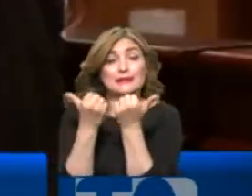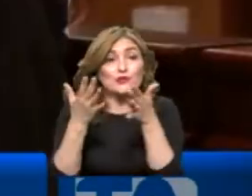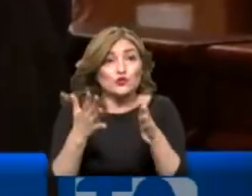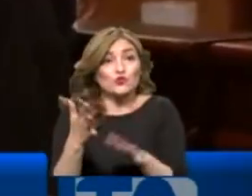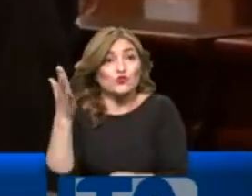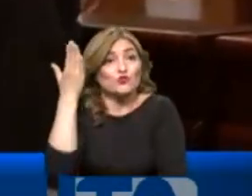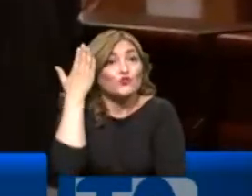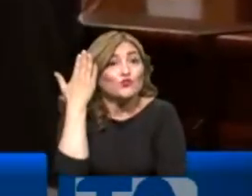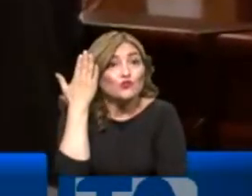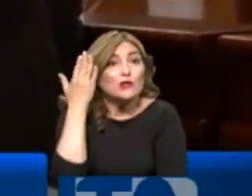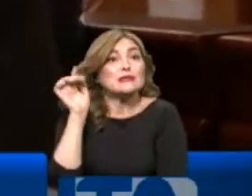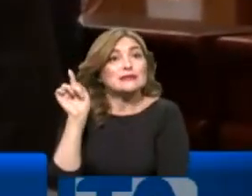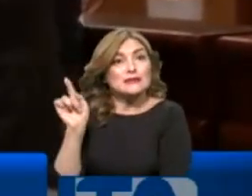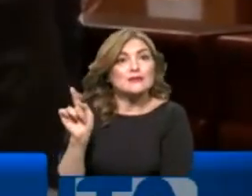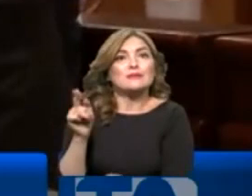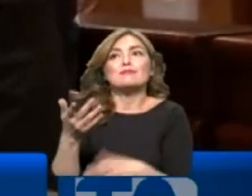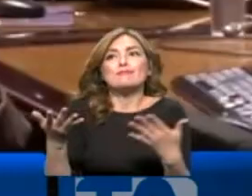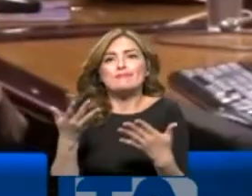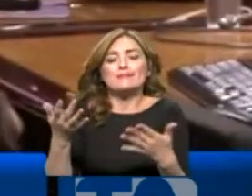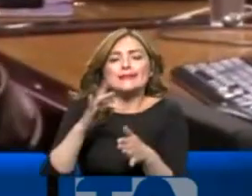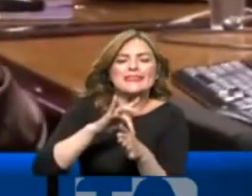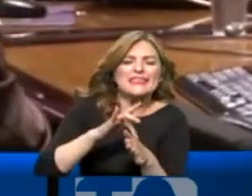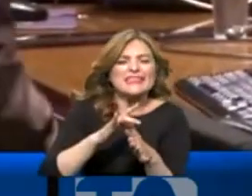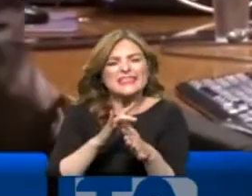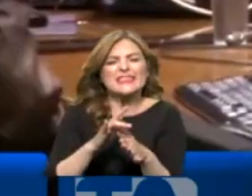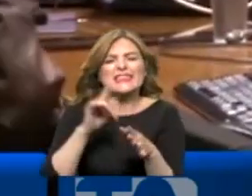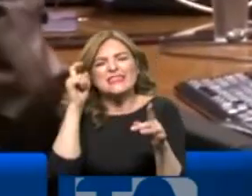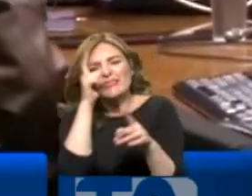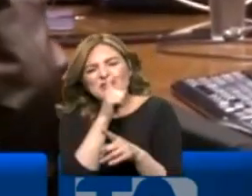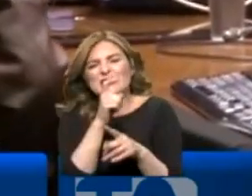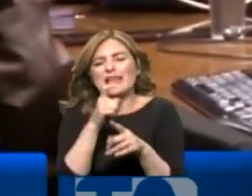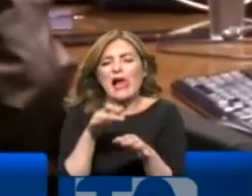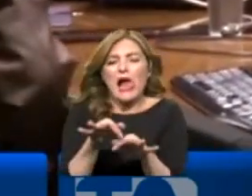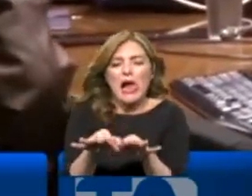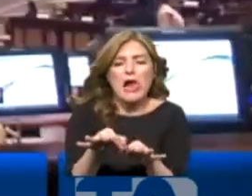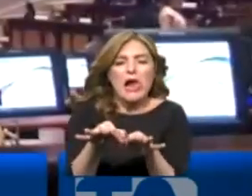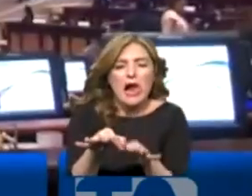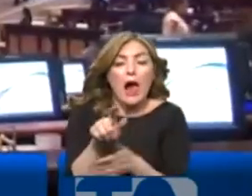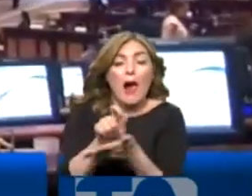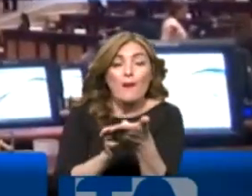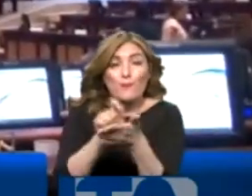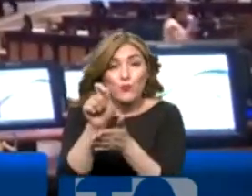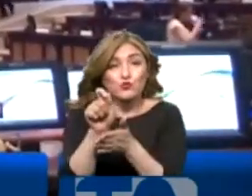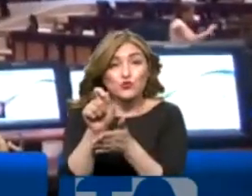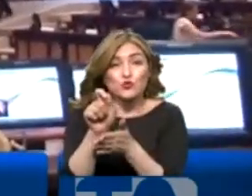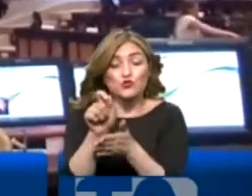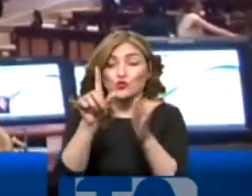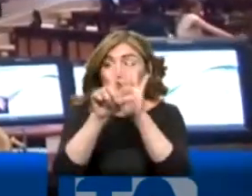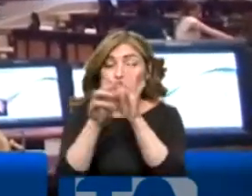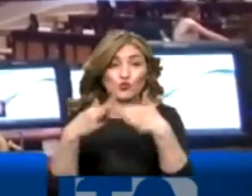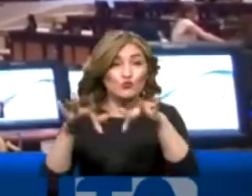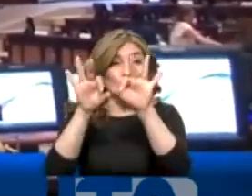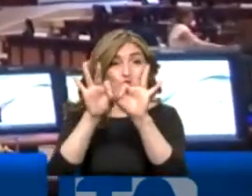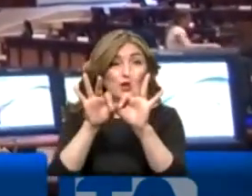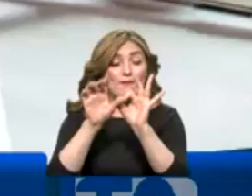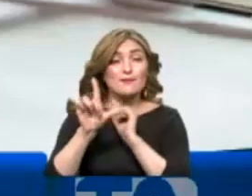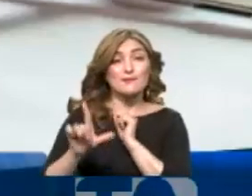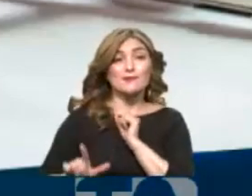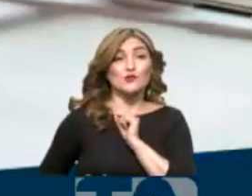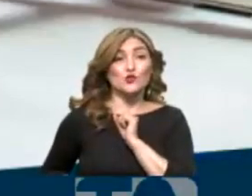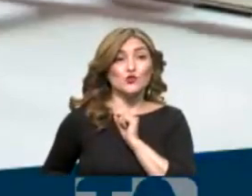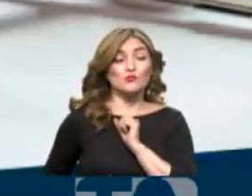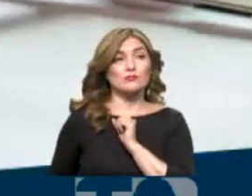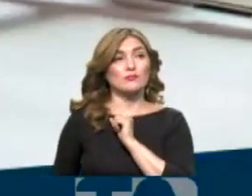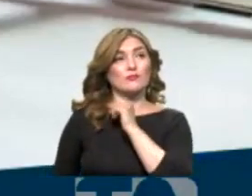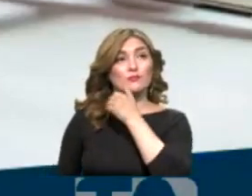plenamente identificados los puntos críticos que mantienen postergada la aprobación de una ley indispensable para el sector salud.